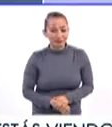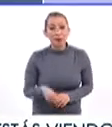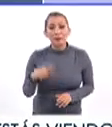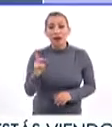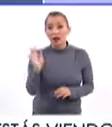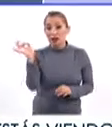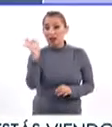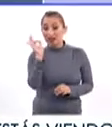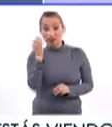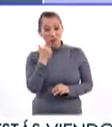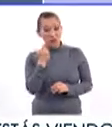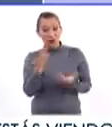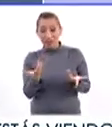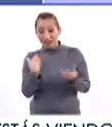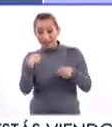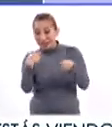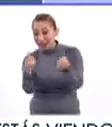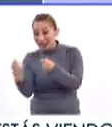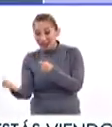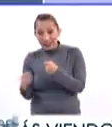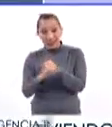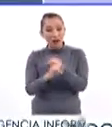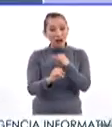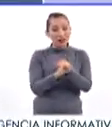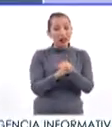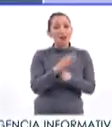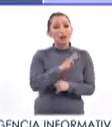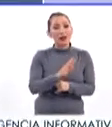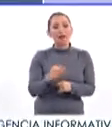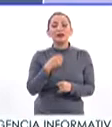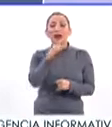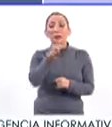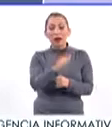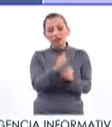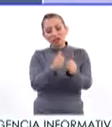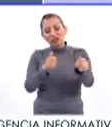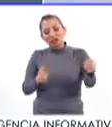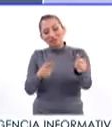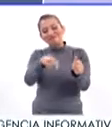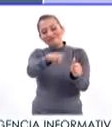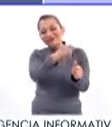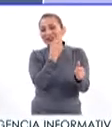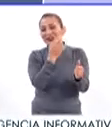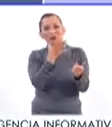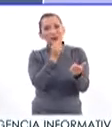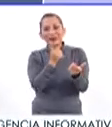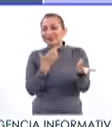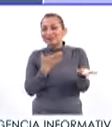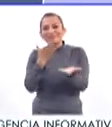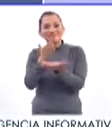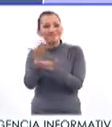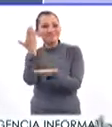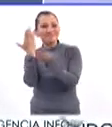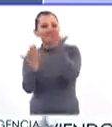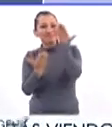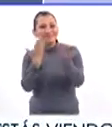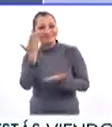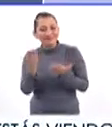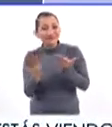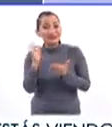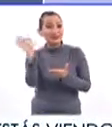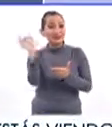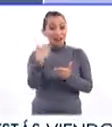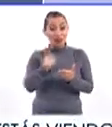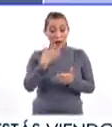menos que ampliemos el acceso, la tecnología digital puede crear nuevas brechas que impidan que los niños alcancen todo su potencial. Y si